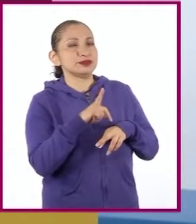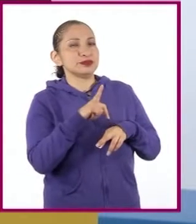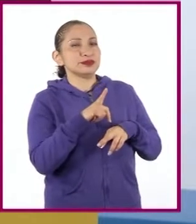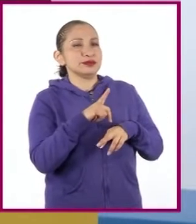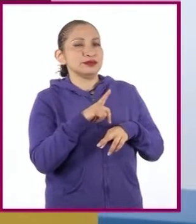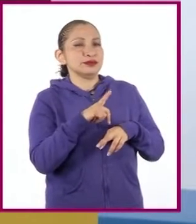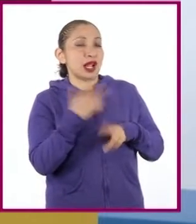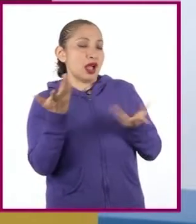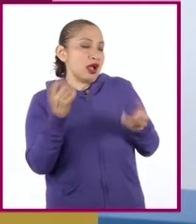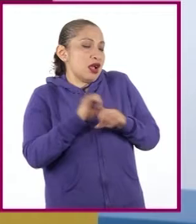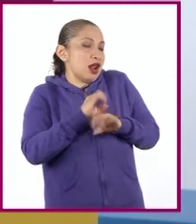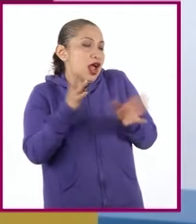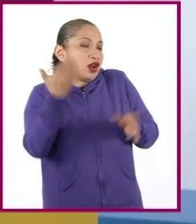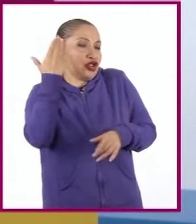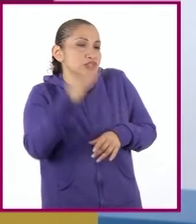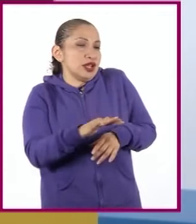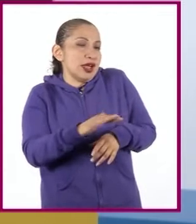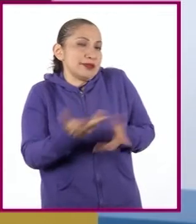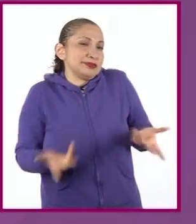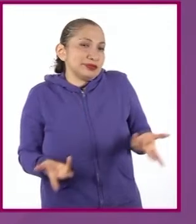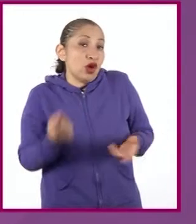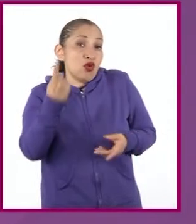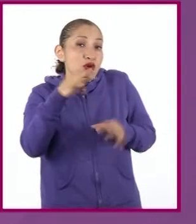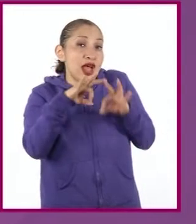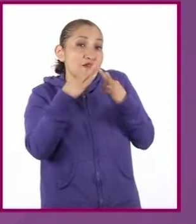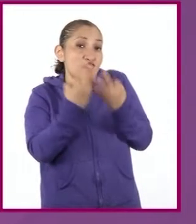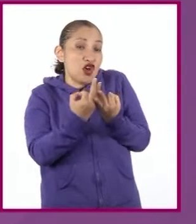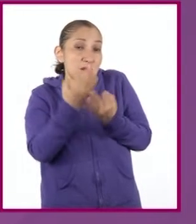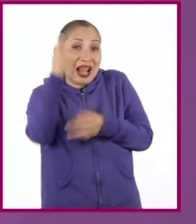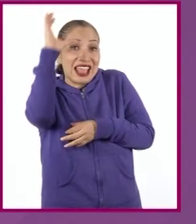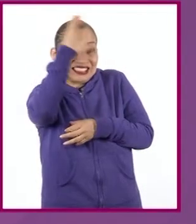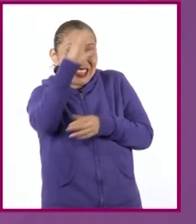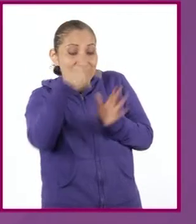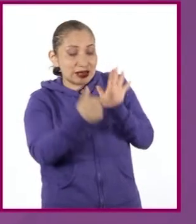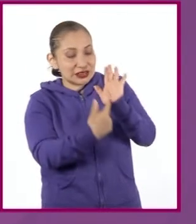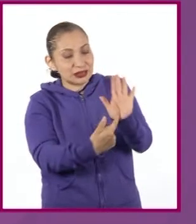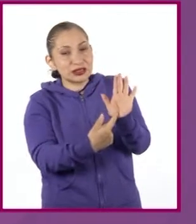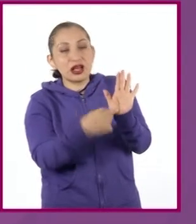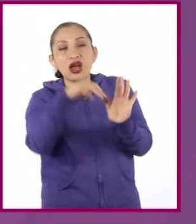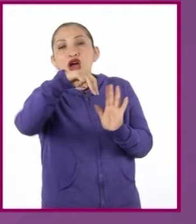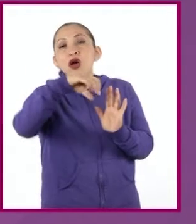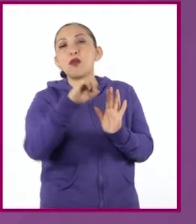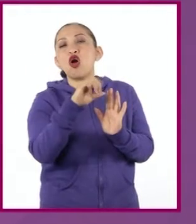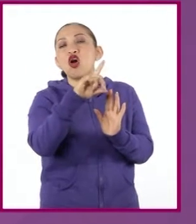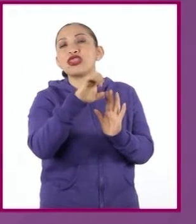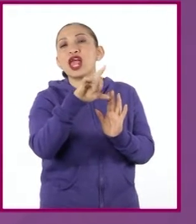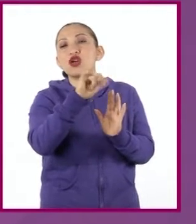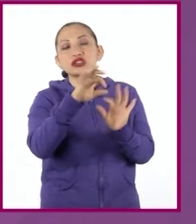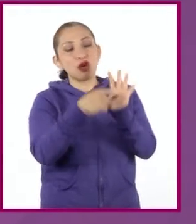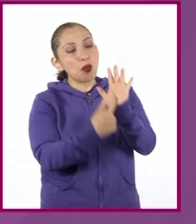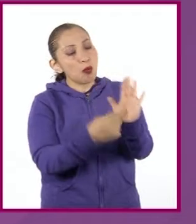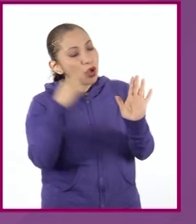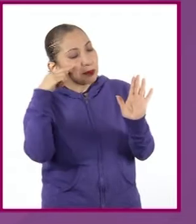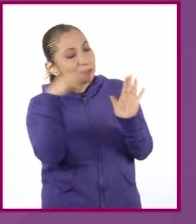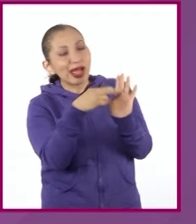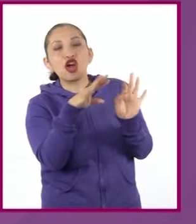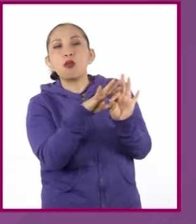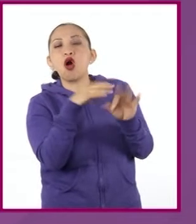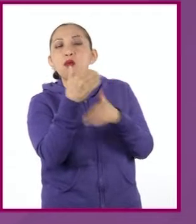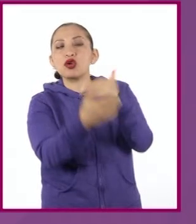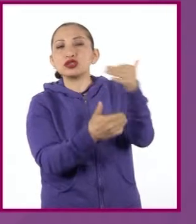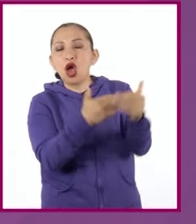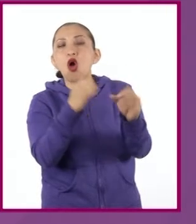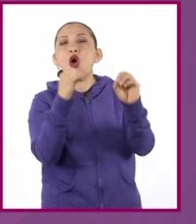la pregunta ofende. Un modelo en la ciencia es una representación de sistemas o procesos